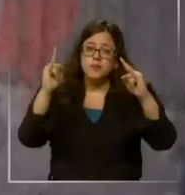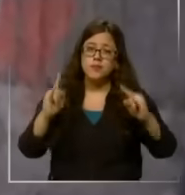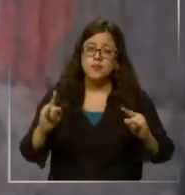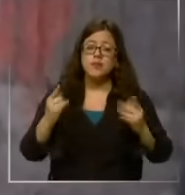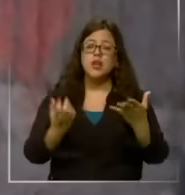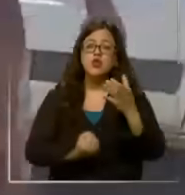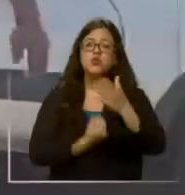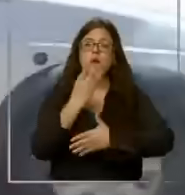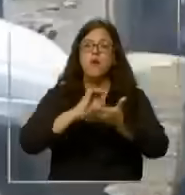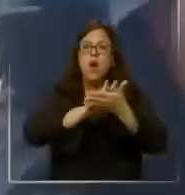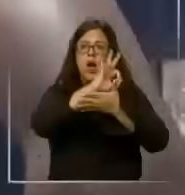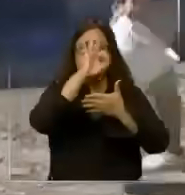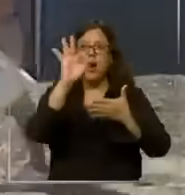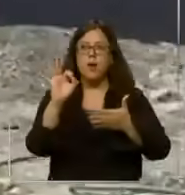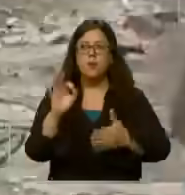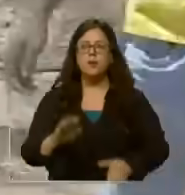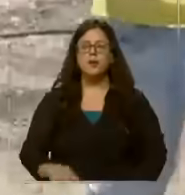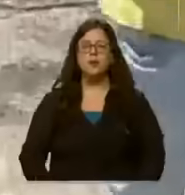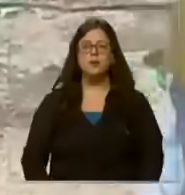Nuevo Amanecer.